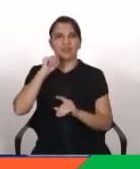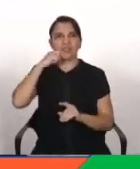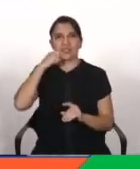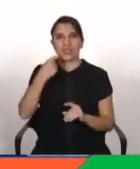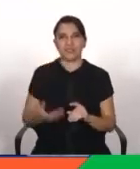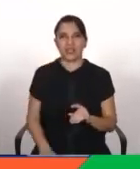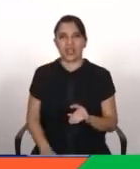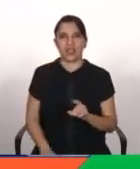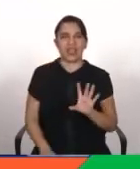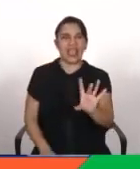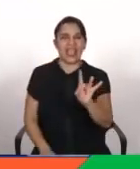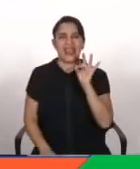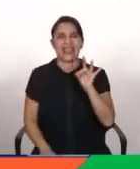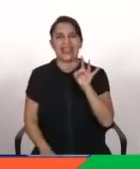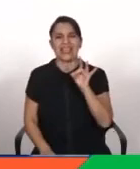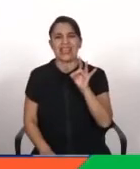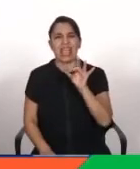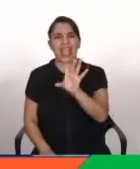palabras.